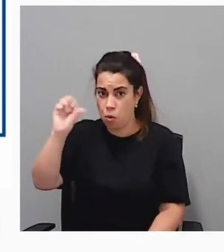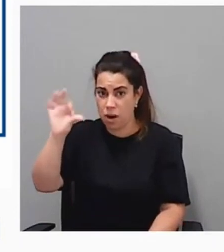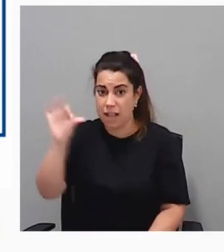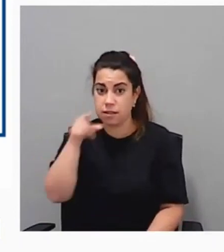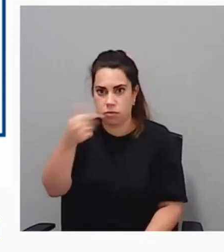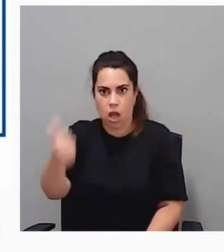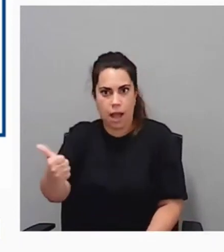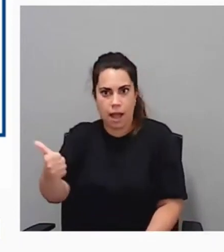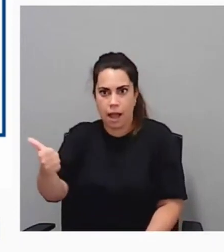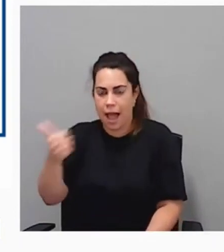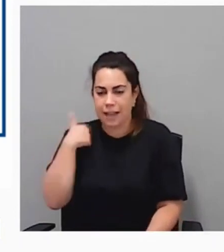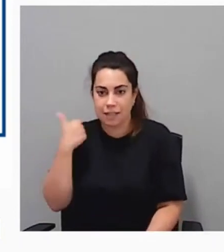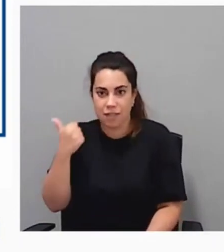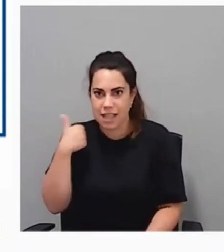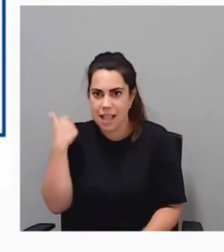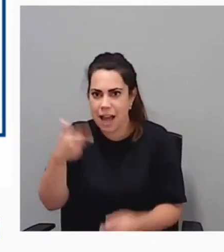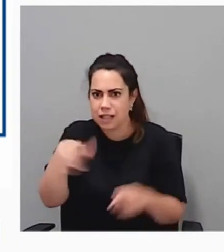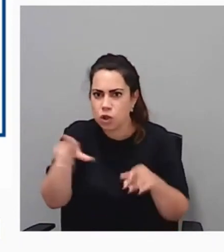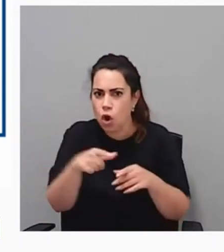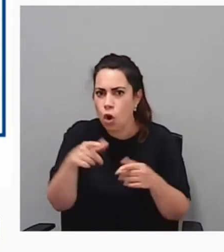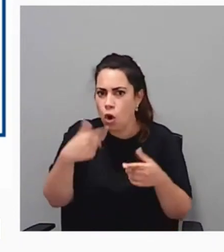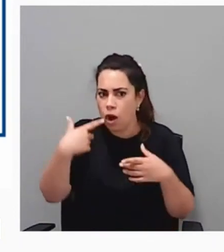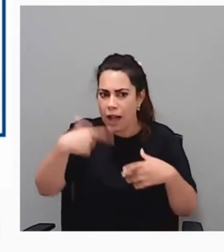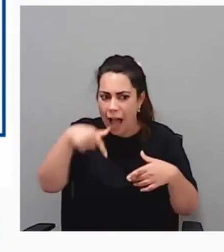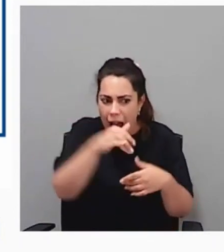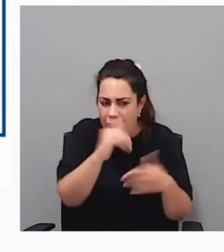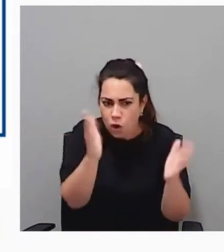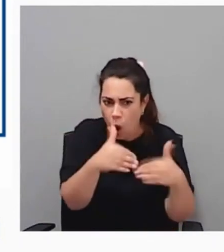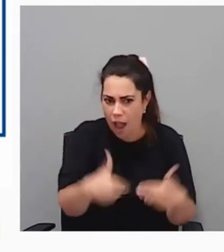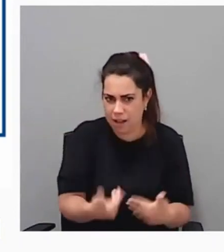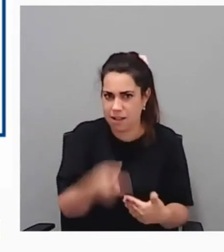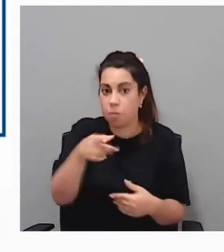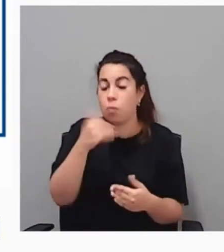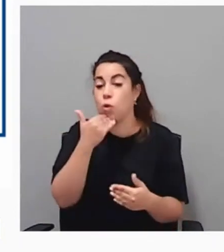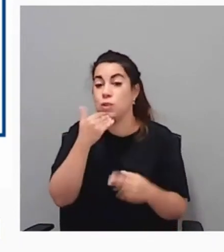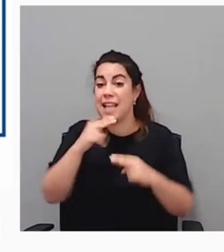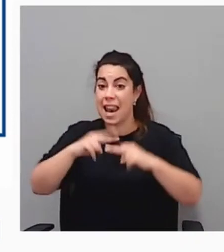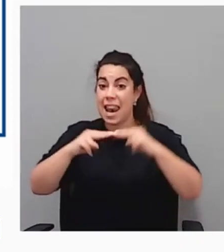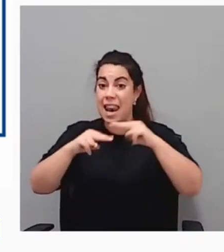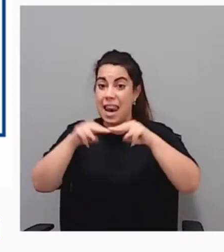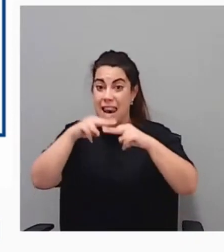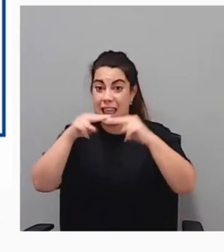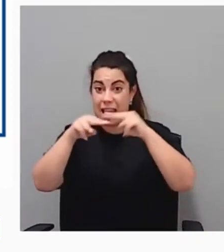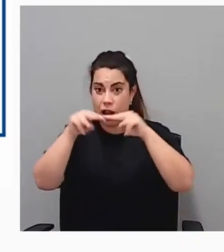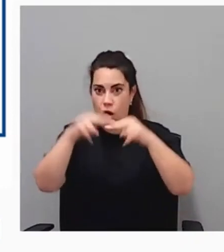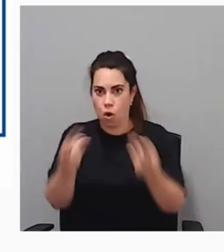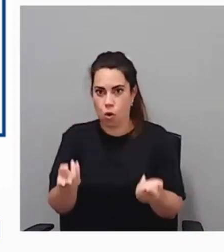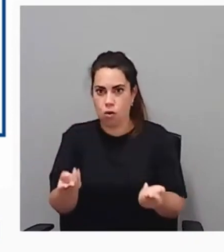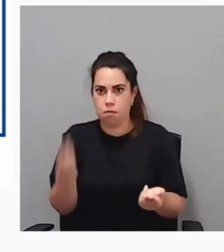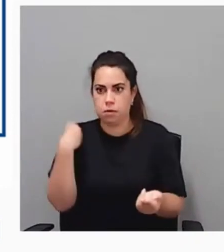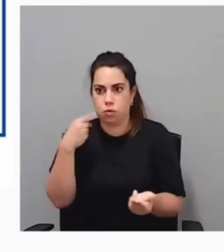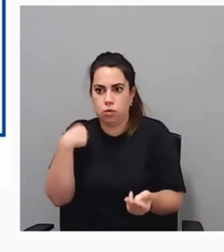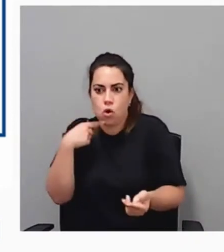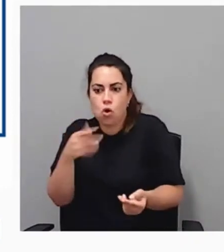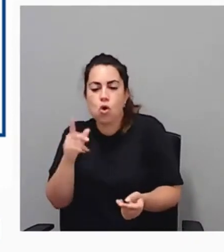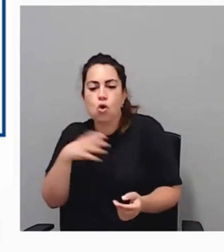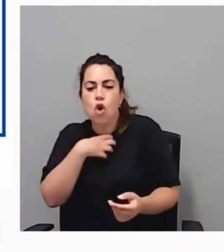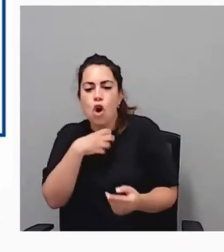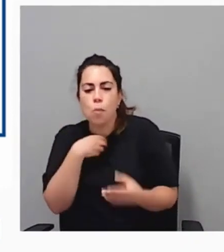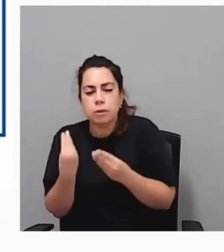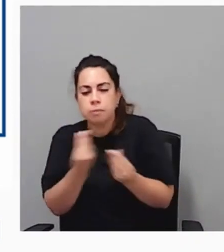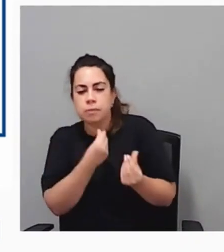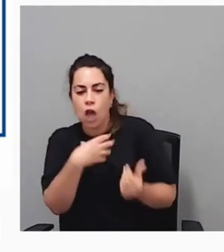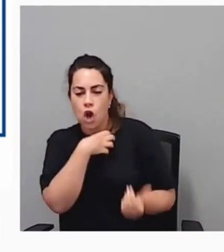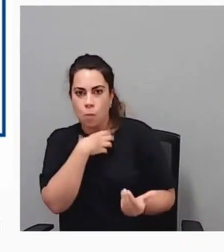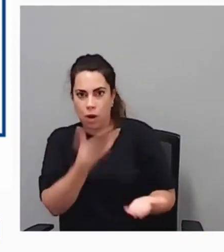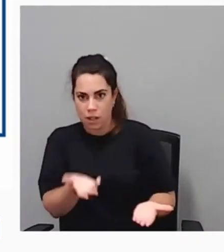como el Lego. Pero es un Lego muy complejo, que no se puede predecir con maneras y algoritmos totalmente